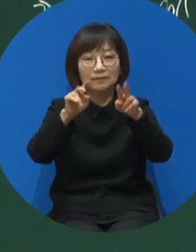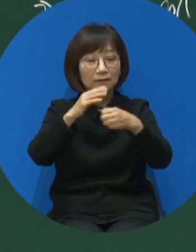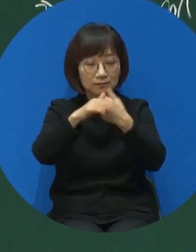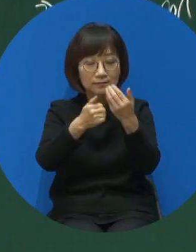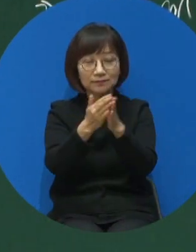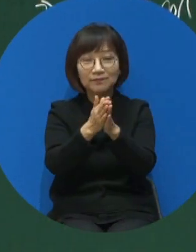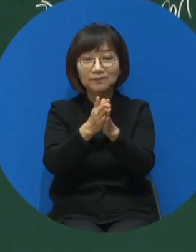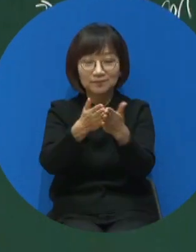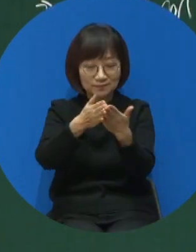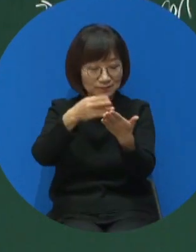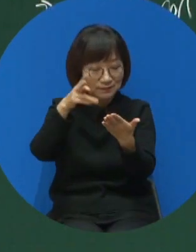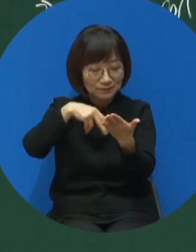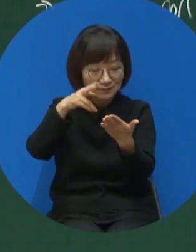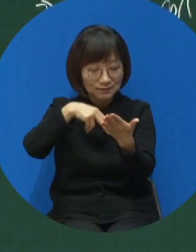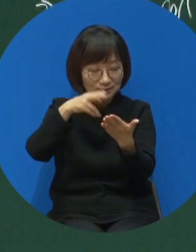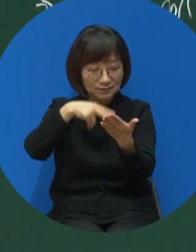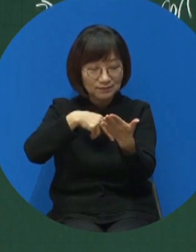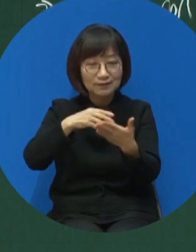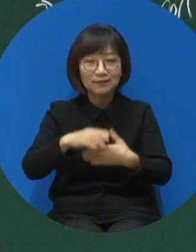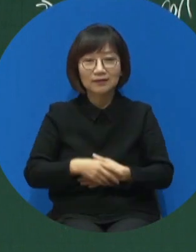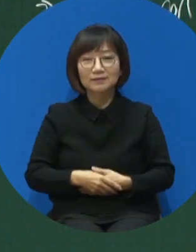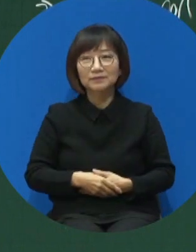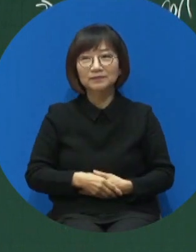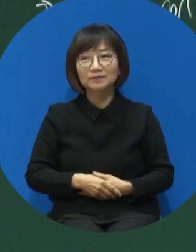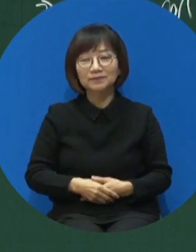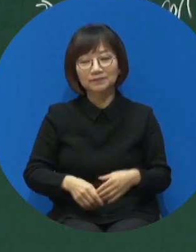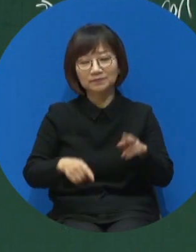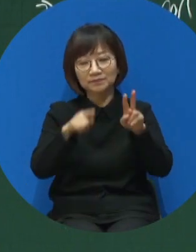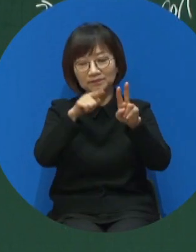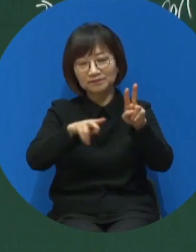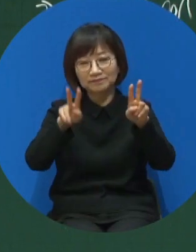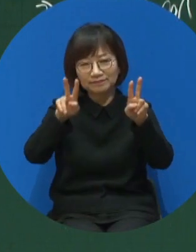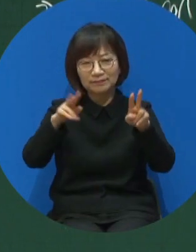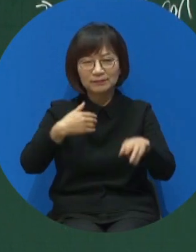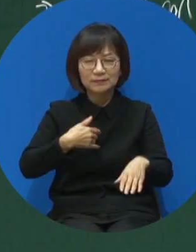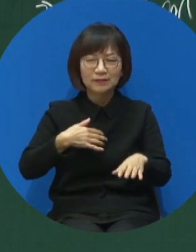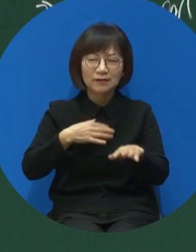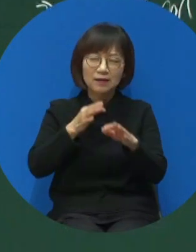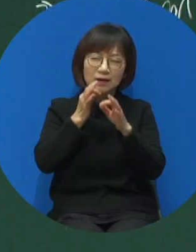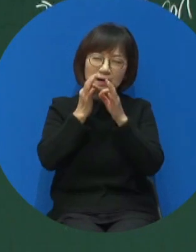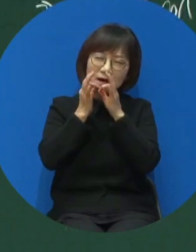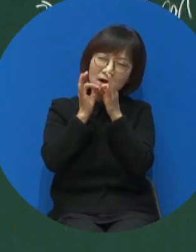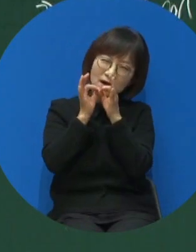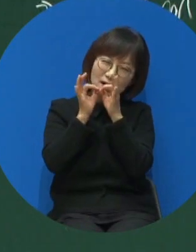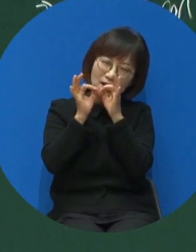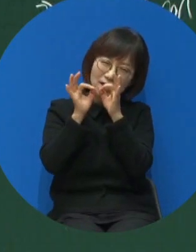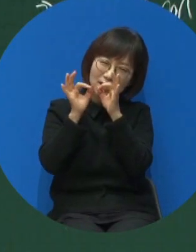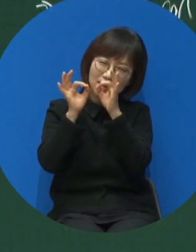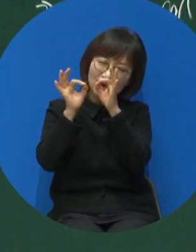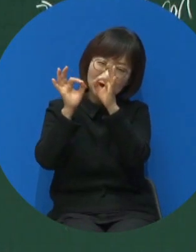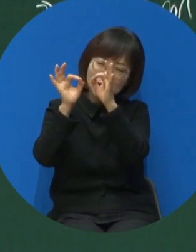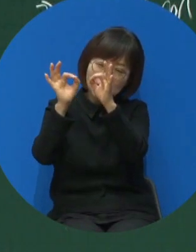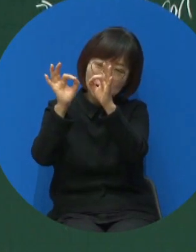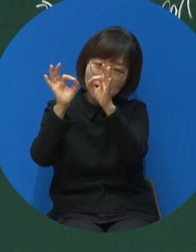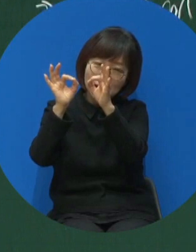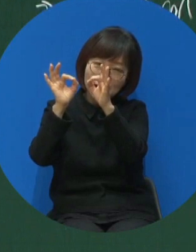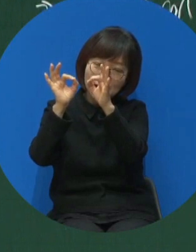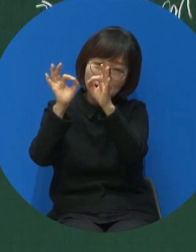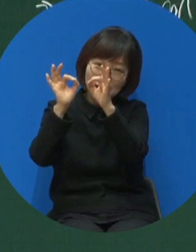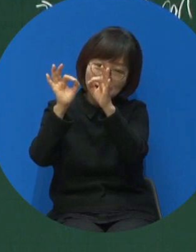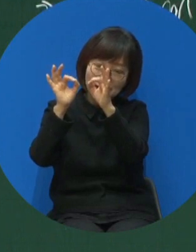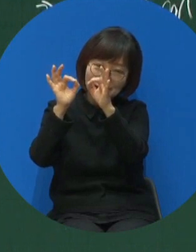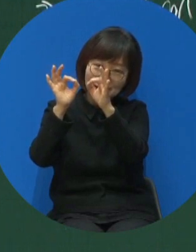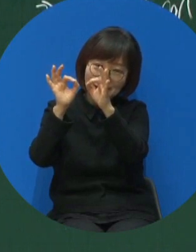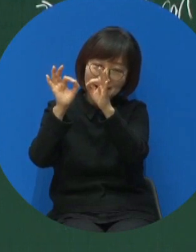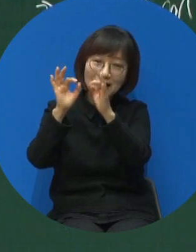bien la biblia el versículo 2 llega por el tri de lo más amable